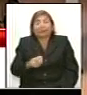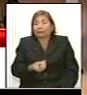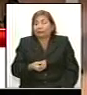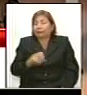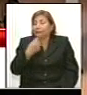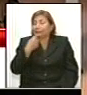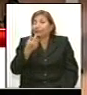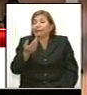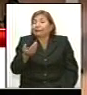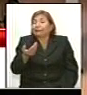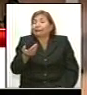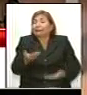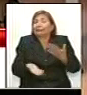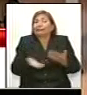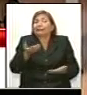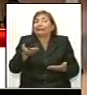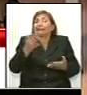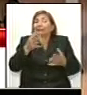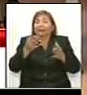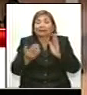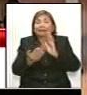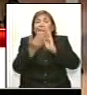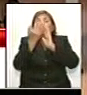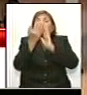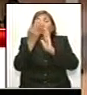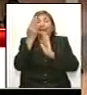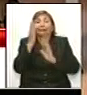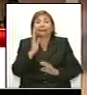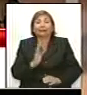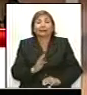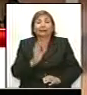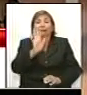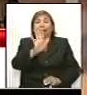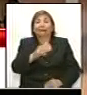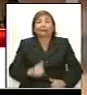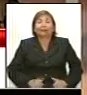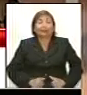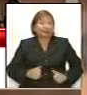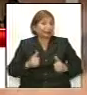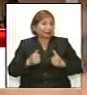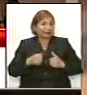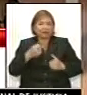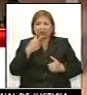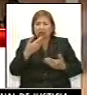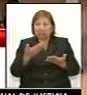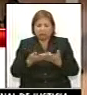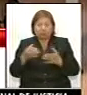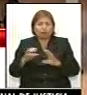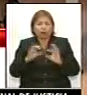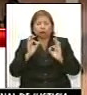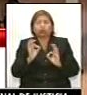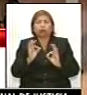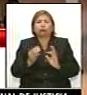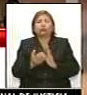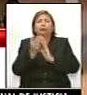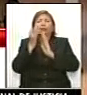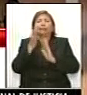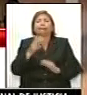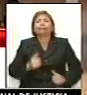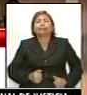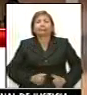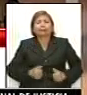Porque es como algo así como que es la presencia de Dios en tu vida, ¿no? Trátalo como la presencia de Dios en tu